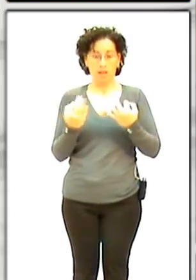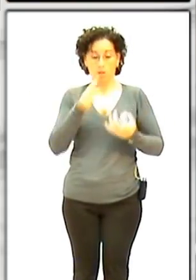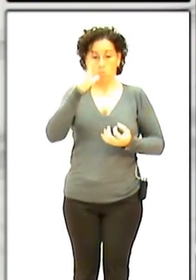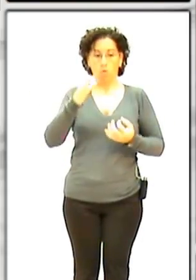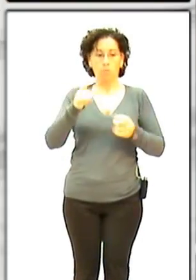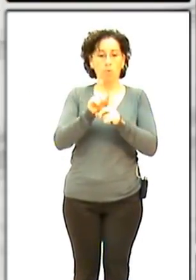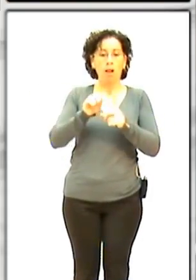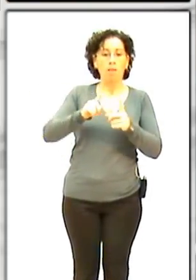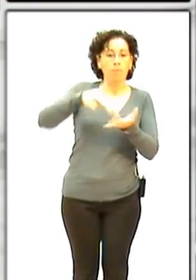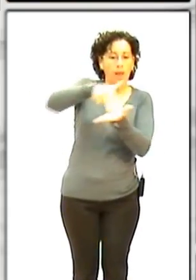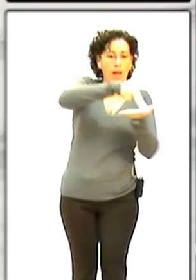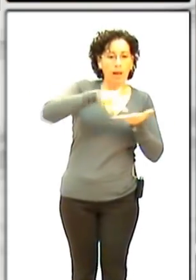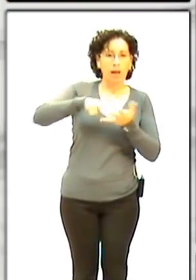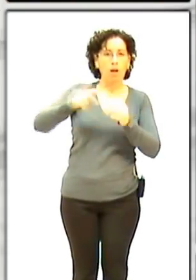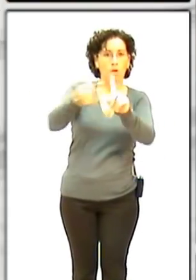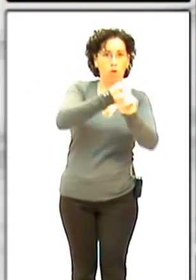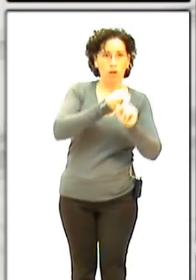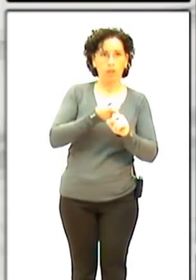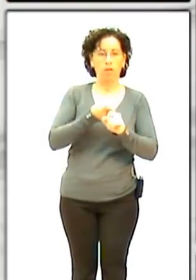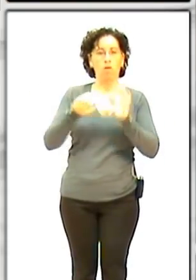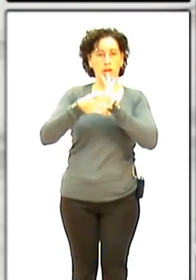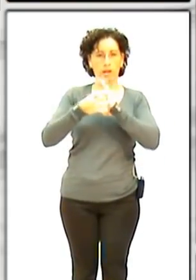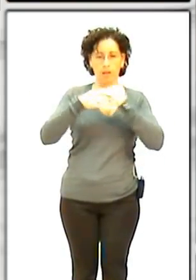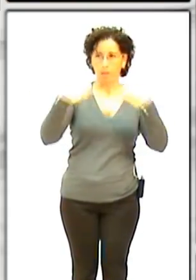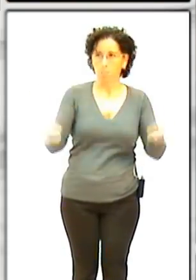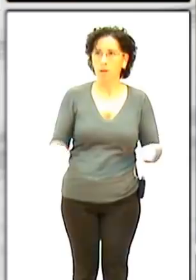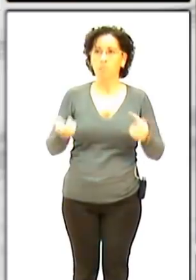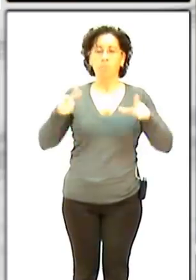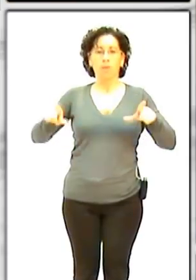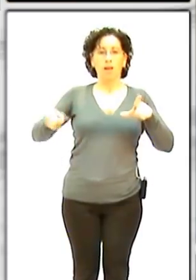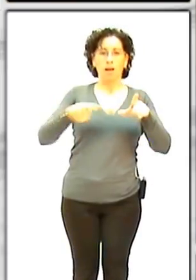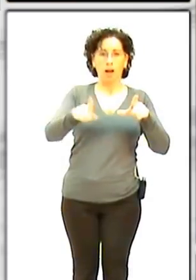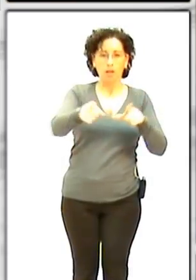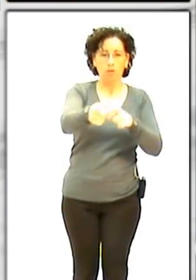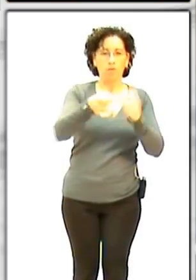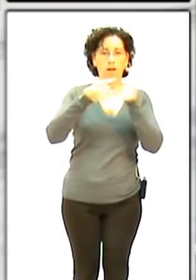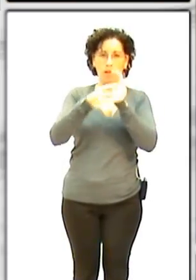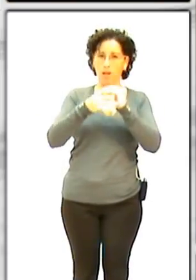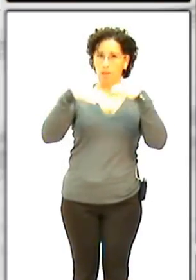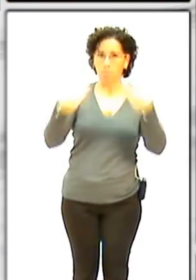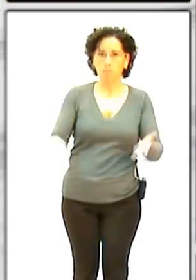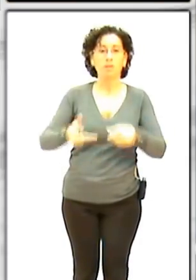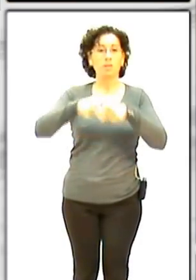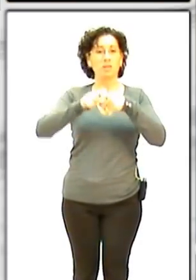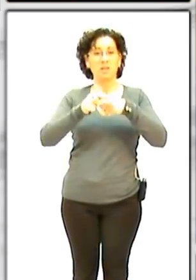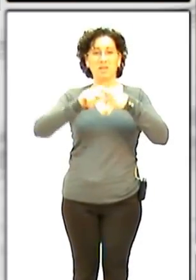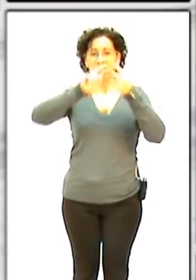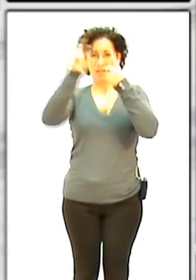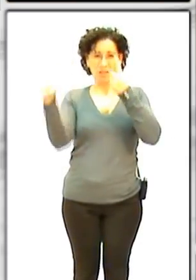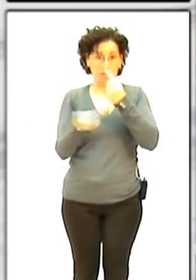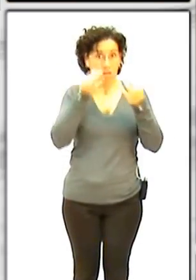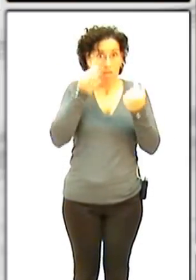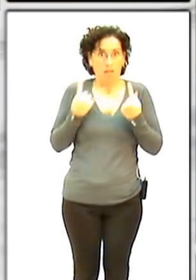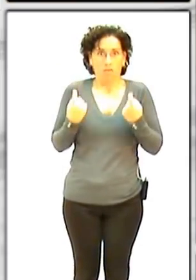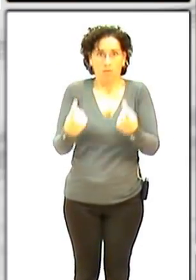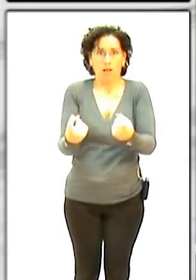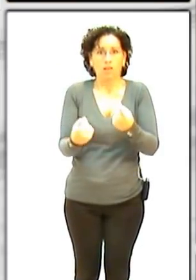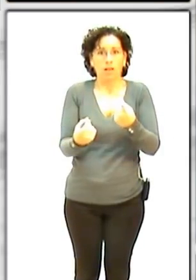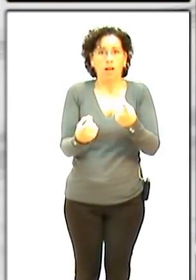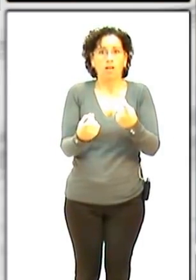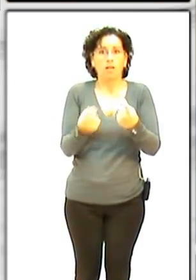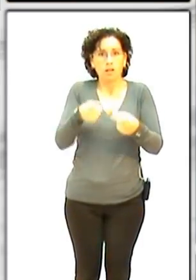más calidad, la necesidad de disponer de una cartografía también con más calidad y de una serie de aplicaciones necesarias, está claro